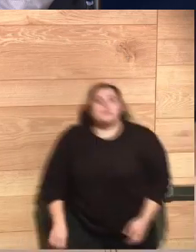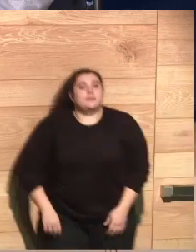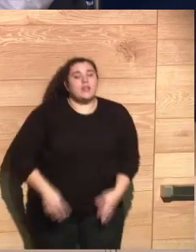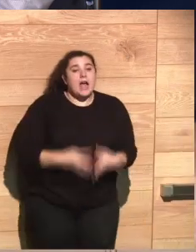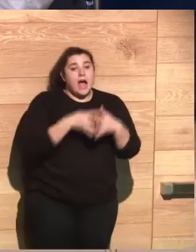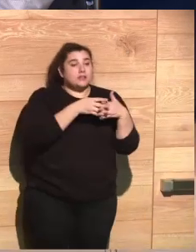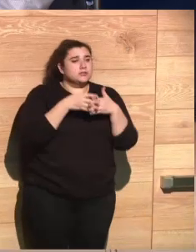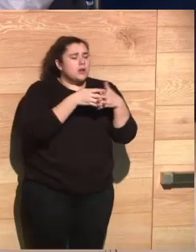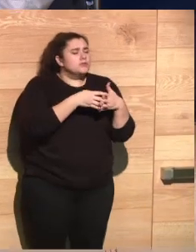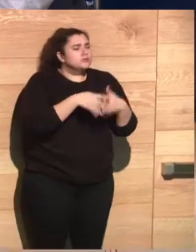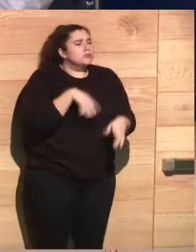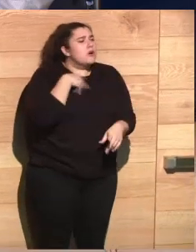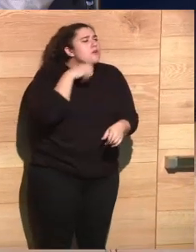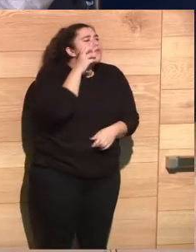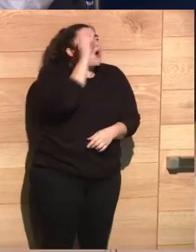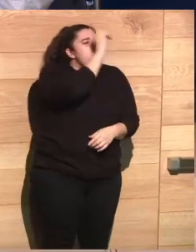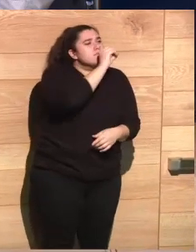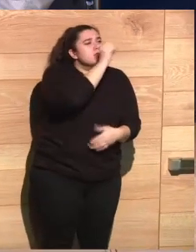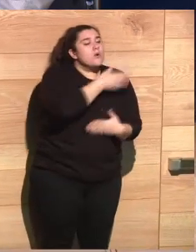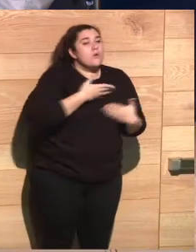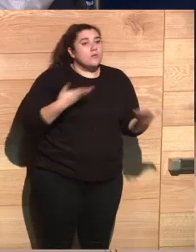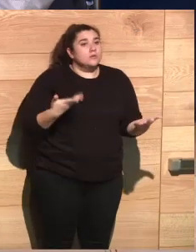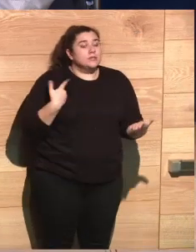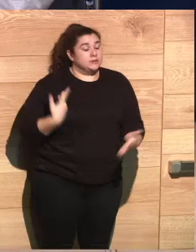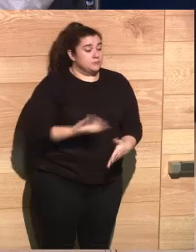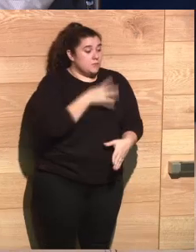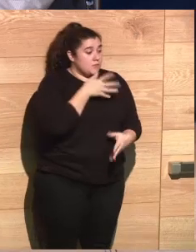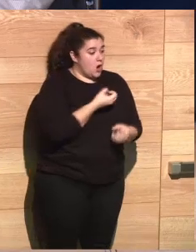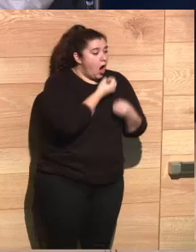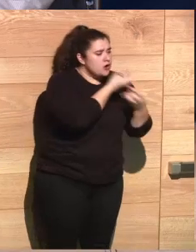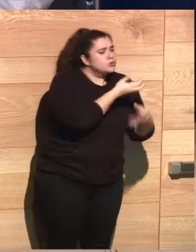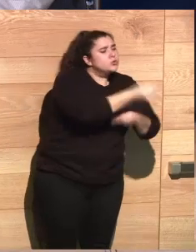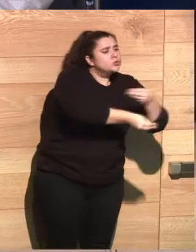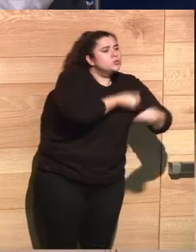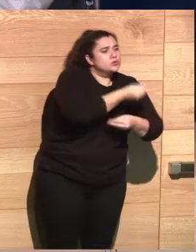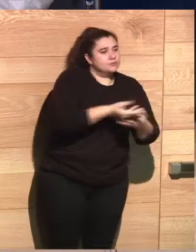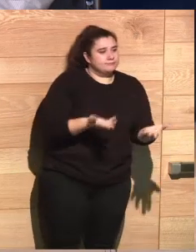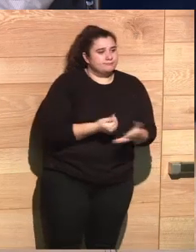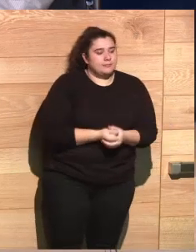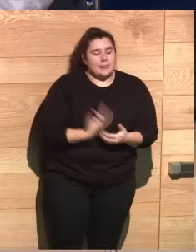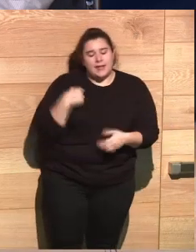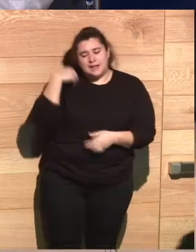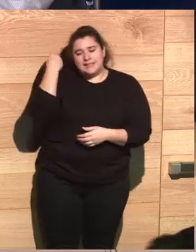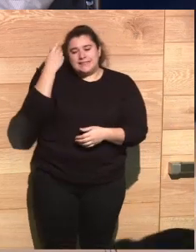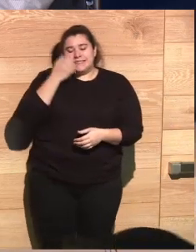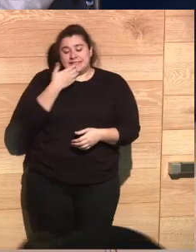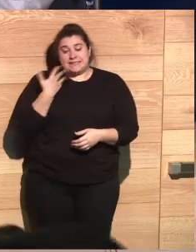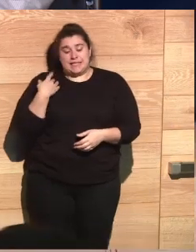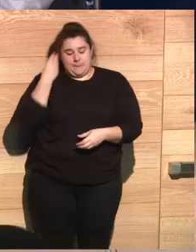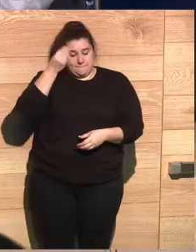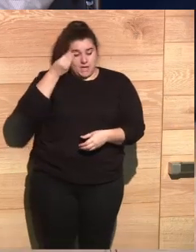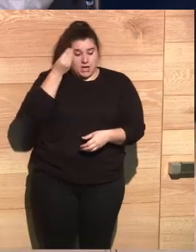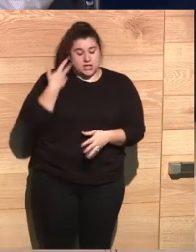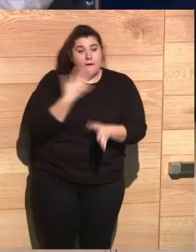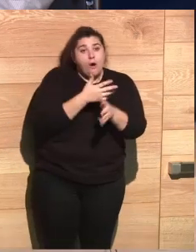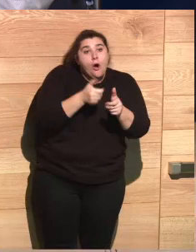esto? ¿Qué implicaciones puede tener a nivel el uso de esos datos? A ver, si nos ponemos a pensar en cuál es el futuro